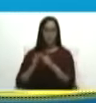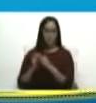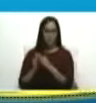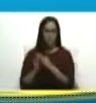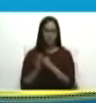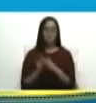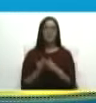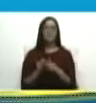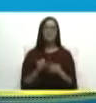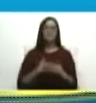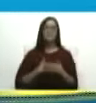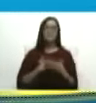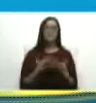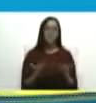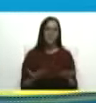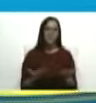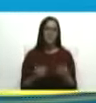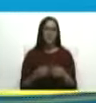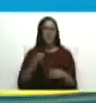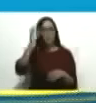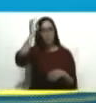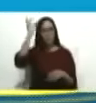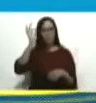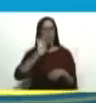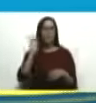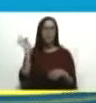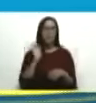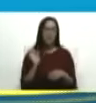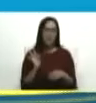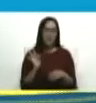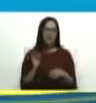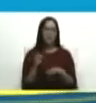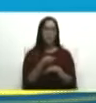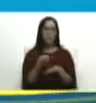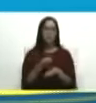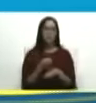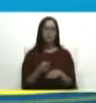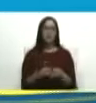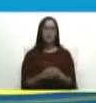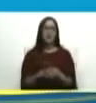van a entregar por Consejo Federal de Gobierno, será un